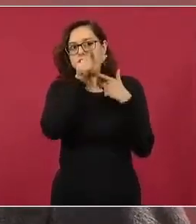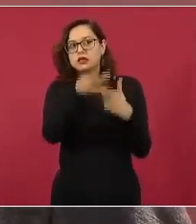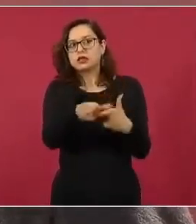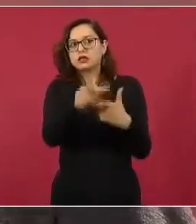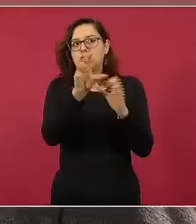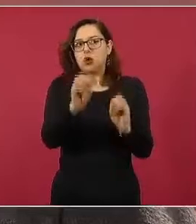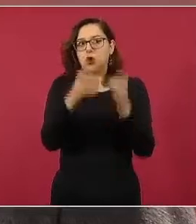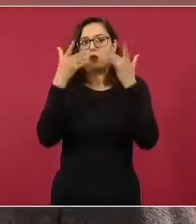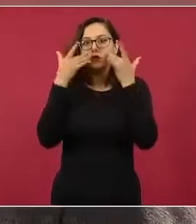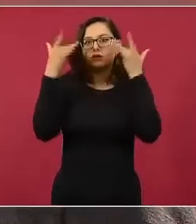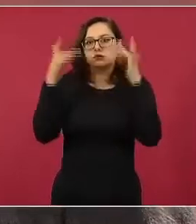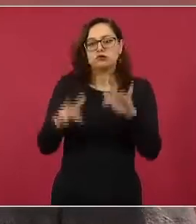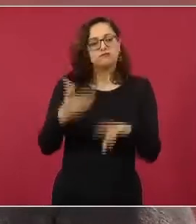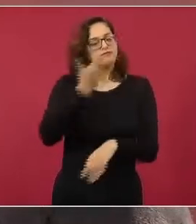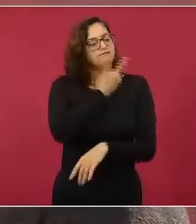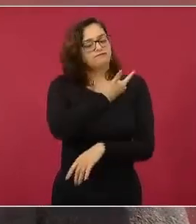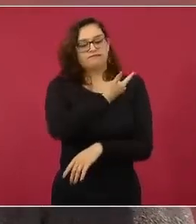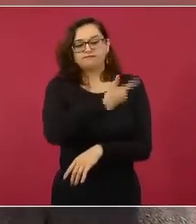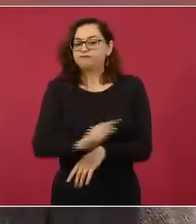del voto directo